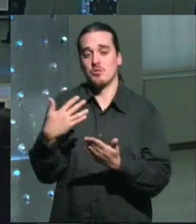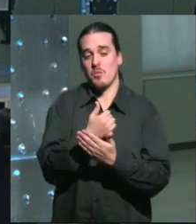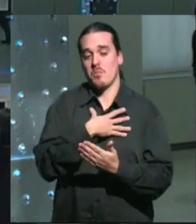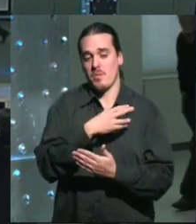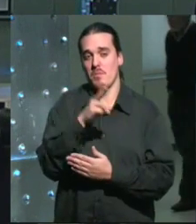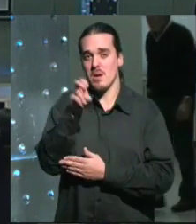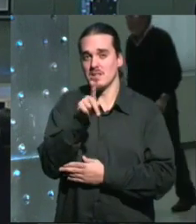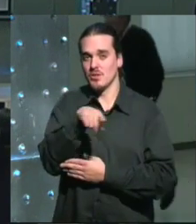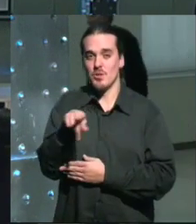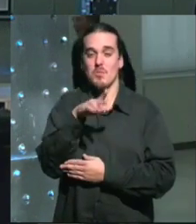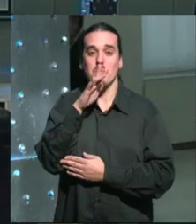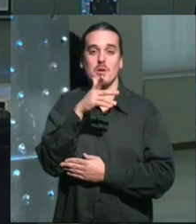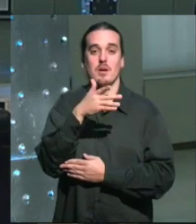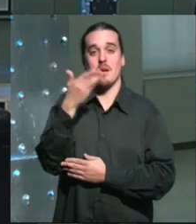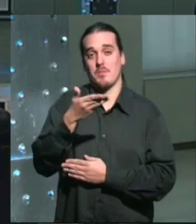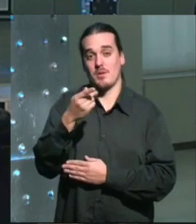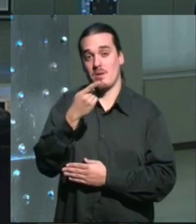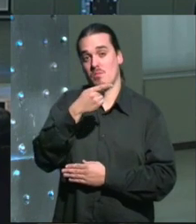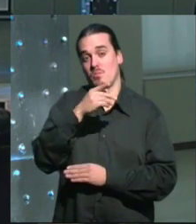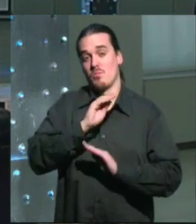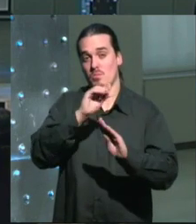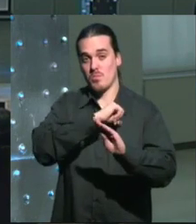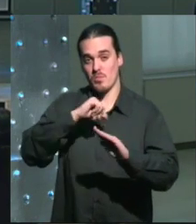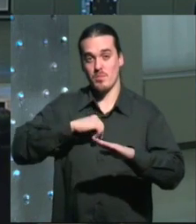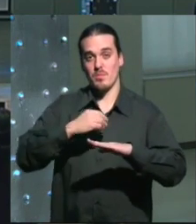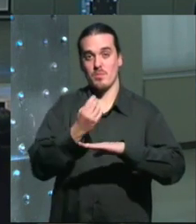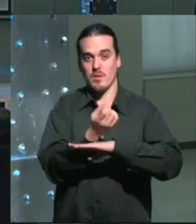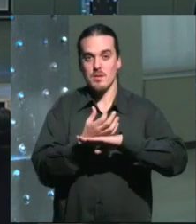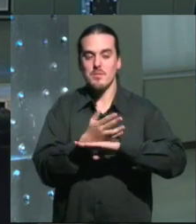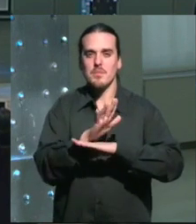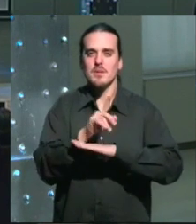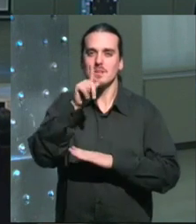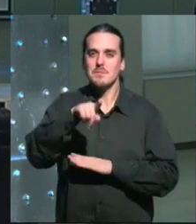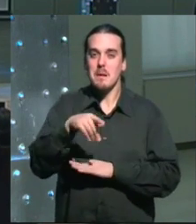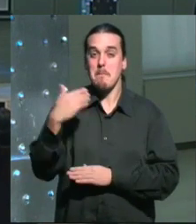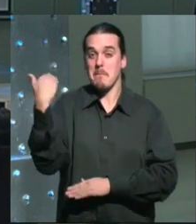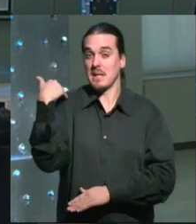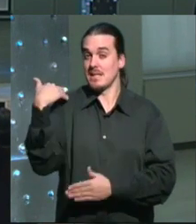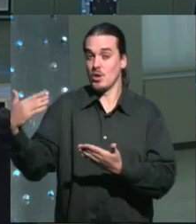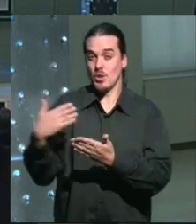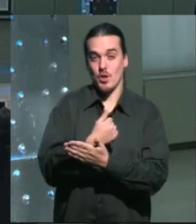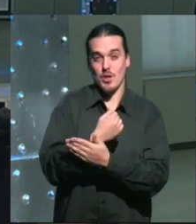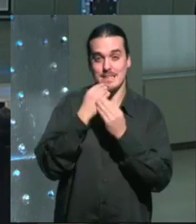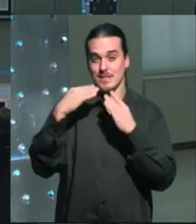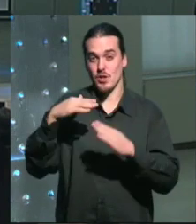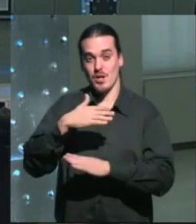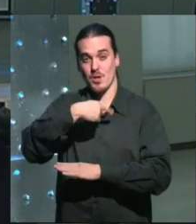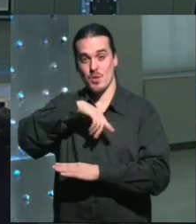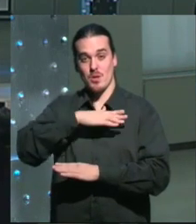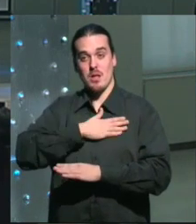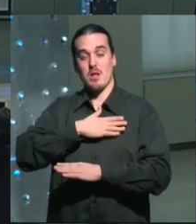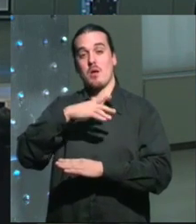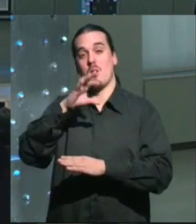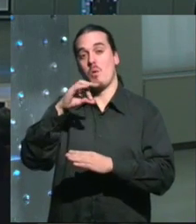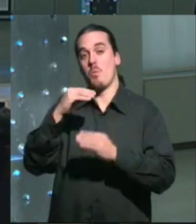datos. Es importantísima. Pero me atrevería a decir también que es sumamente importante de cara al futuro, porque toda esa información que tenemos en los voluntarios,